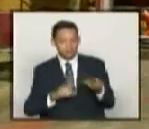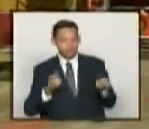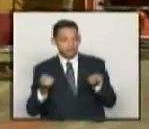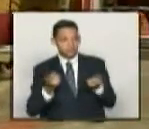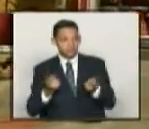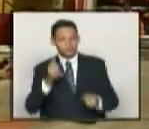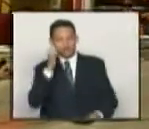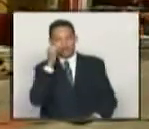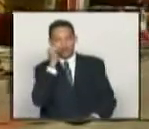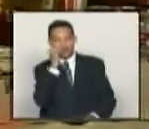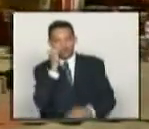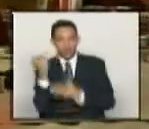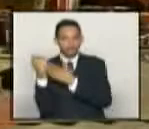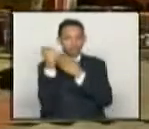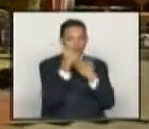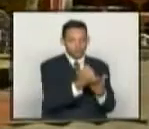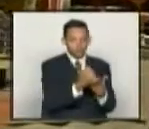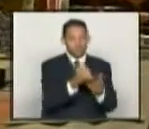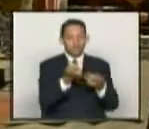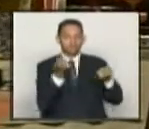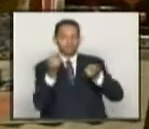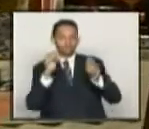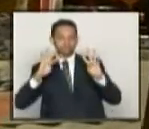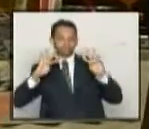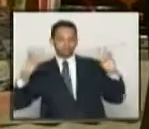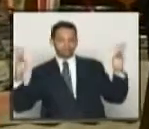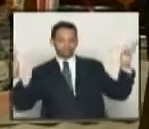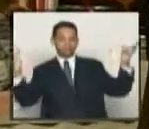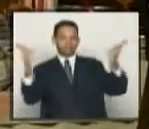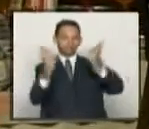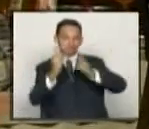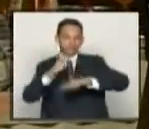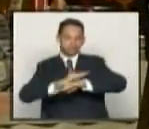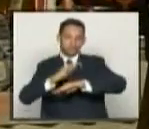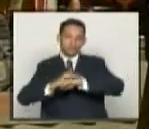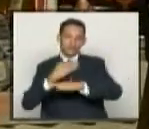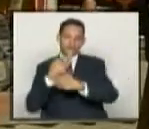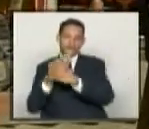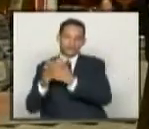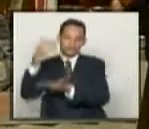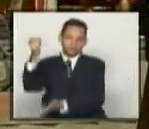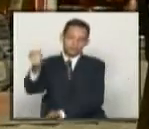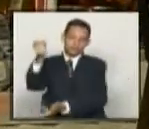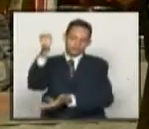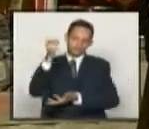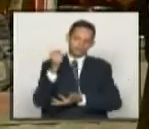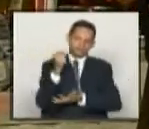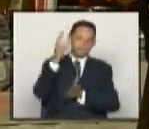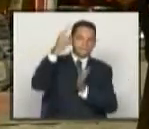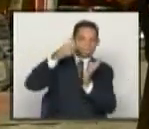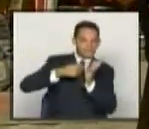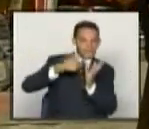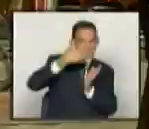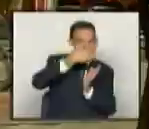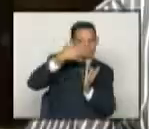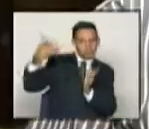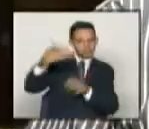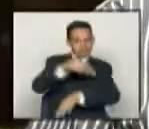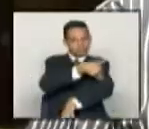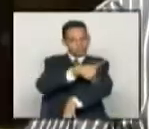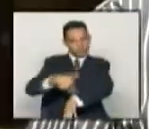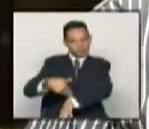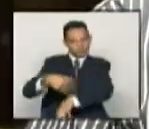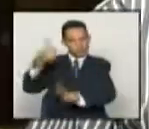buena hora y eso es algo bien importante y una inversión muy importante, porque estamos hablando de 1.500 millones